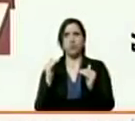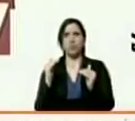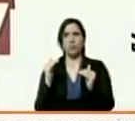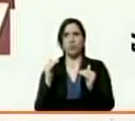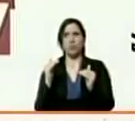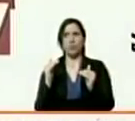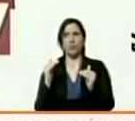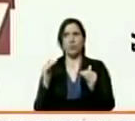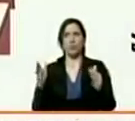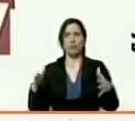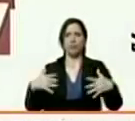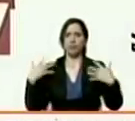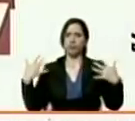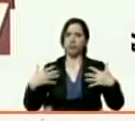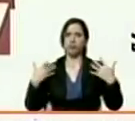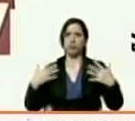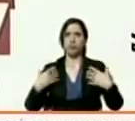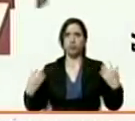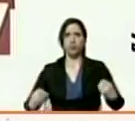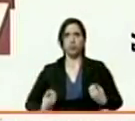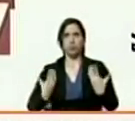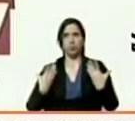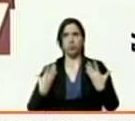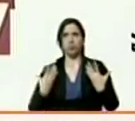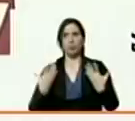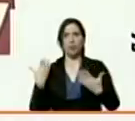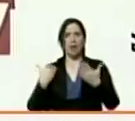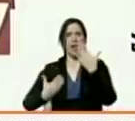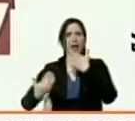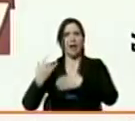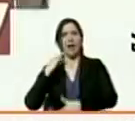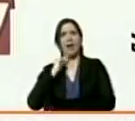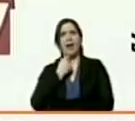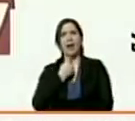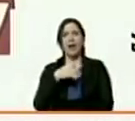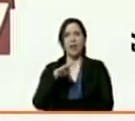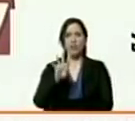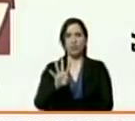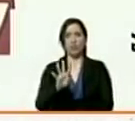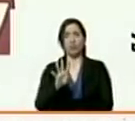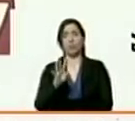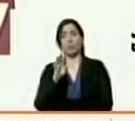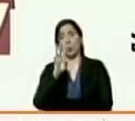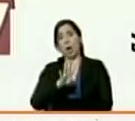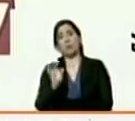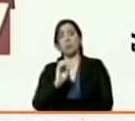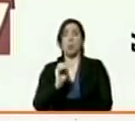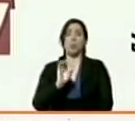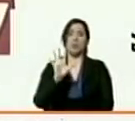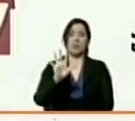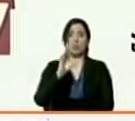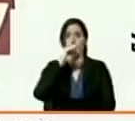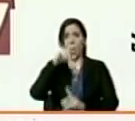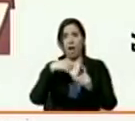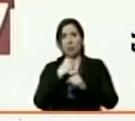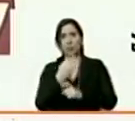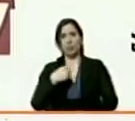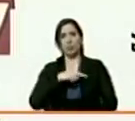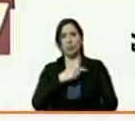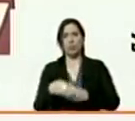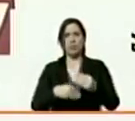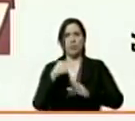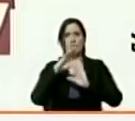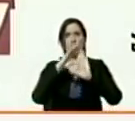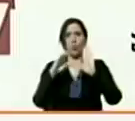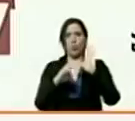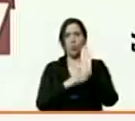altamente motivante. Hace muchos años, 4 o 5 años, hicimos nosotros un curso